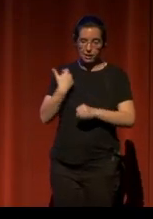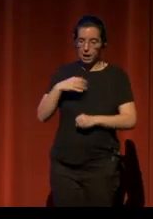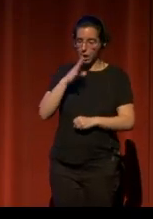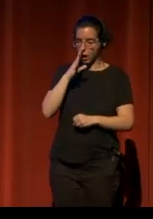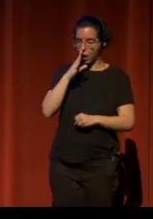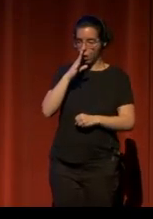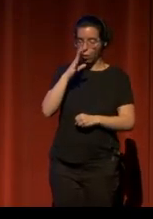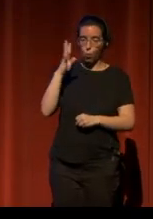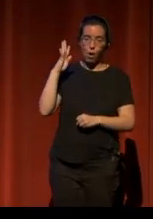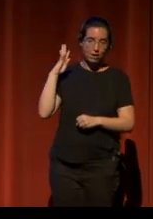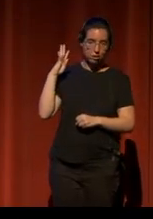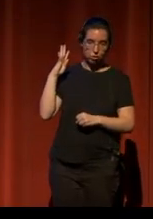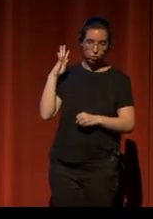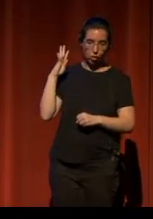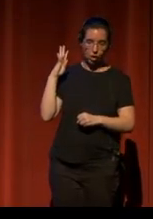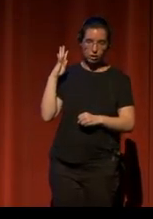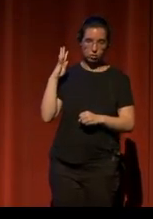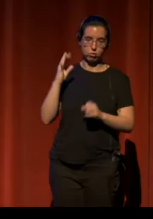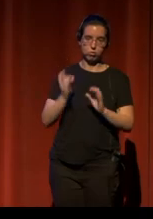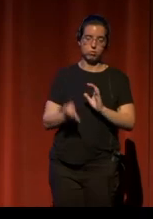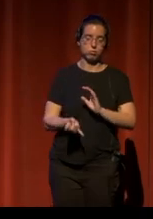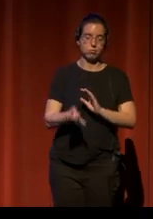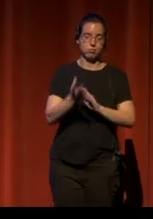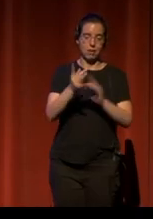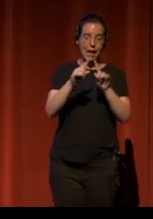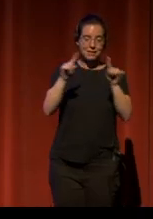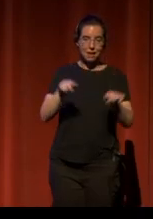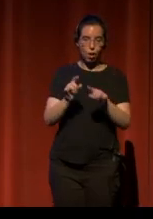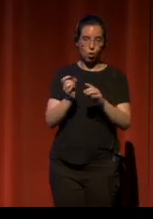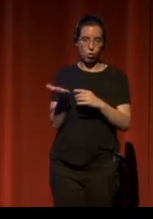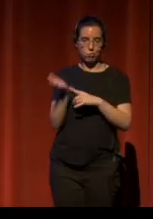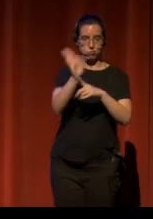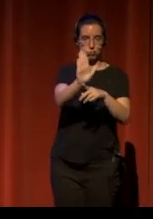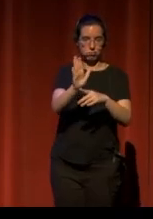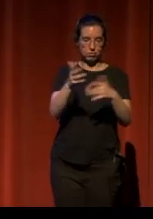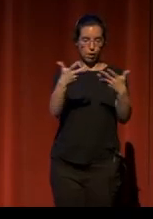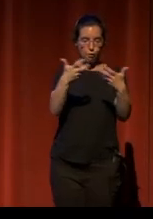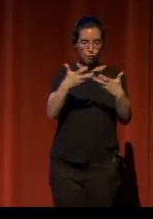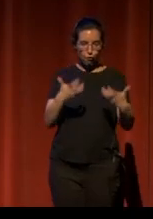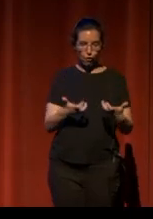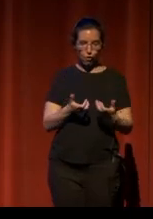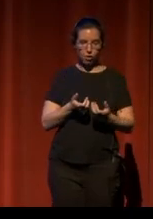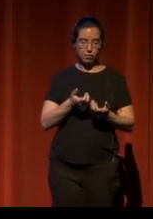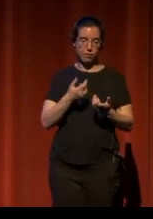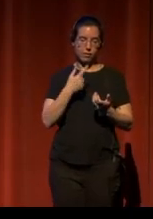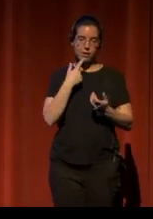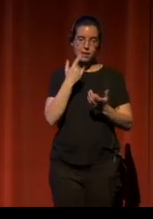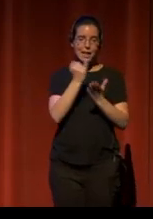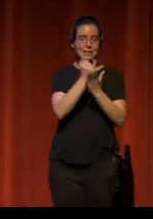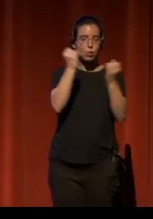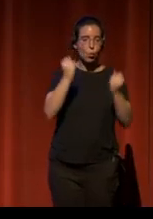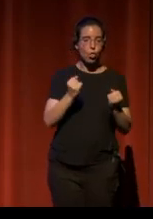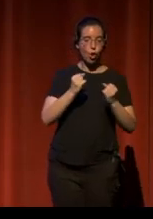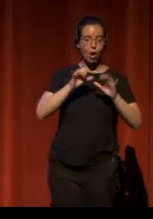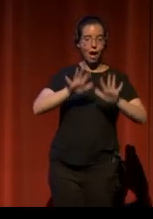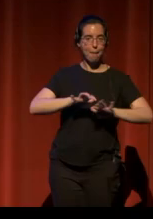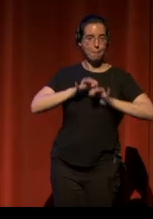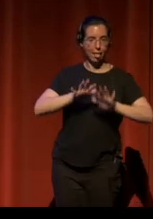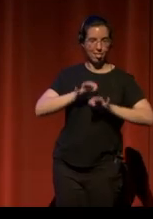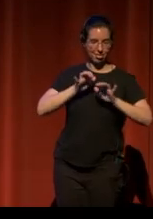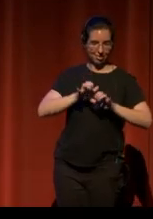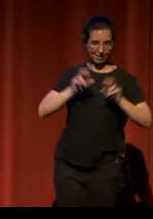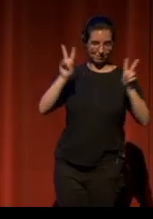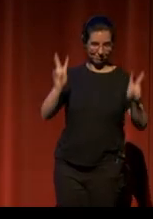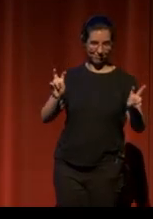años que lanzamos el hexágono en este informe que que escribí que se llama instituciones que aprenden y que de alguna forma sintetizo toda mi